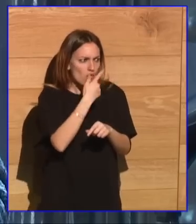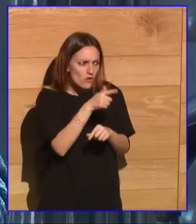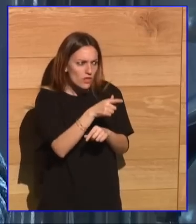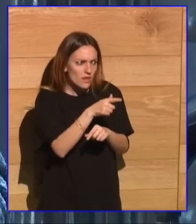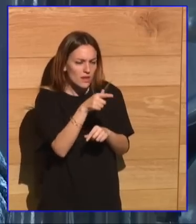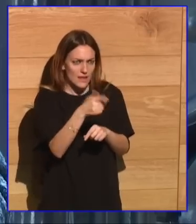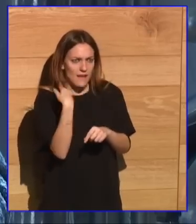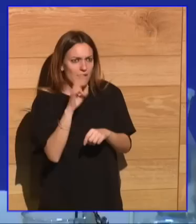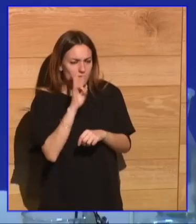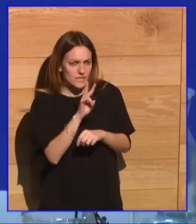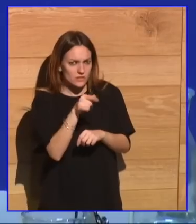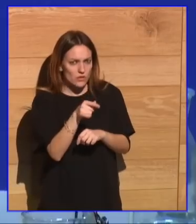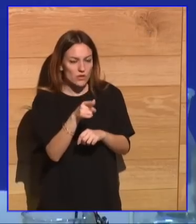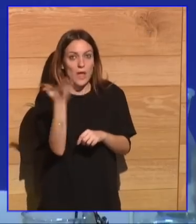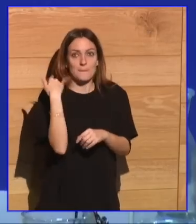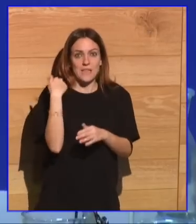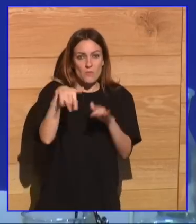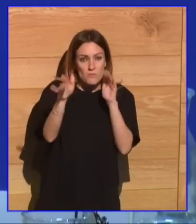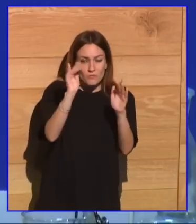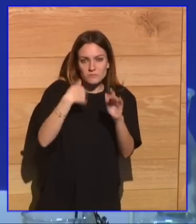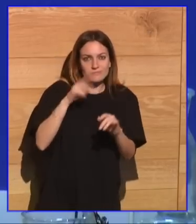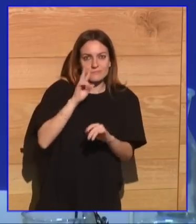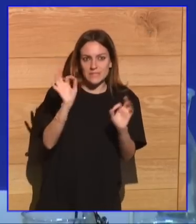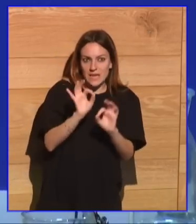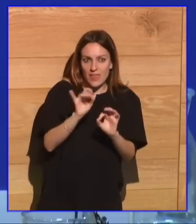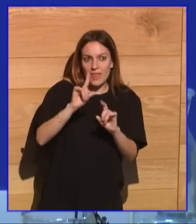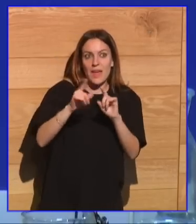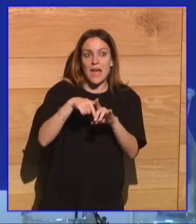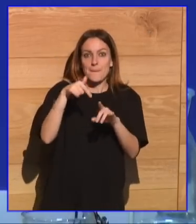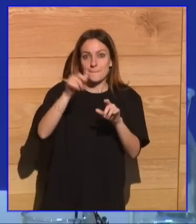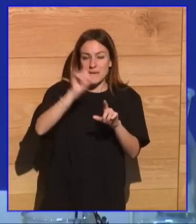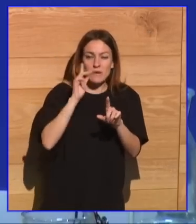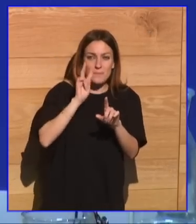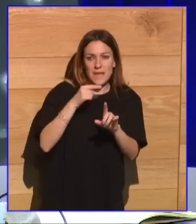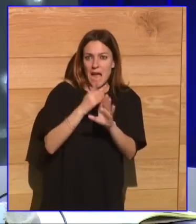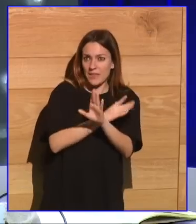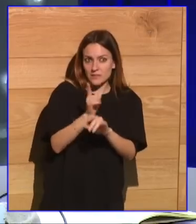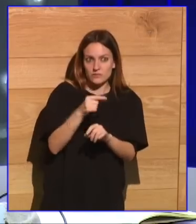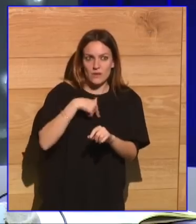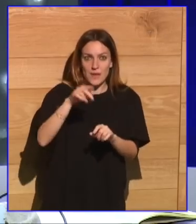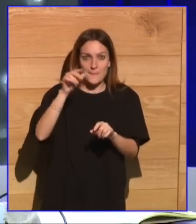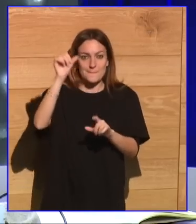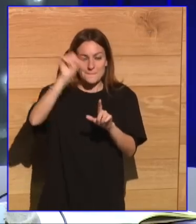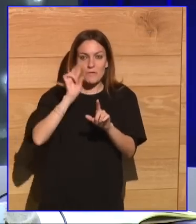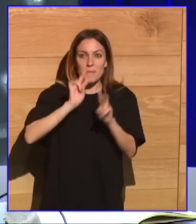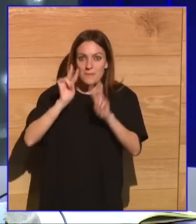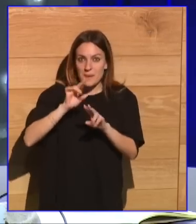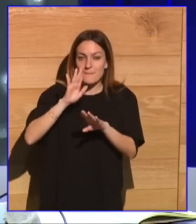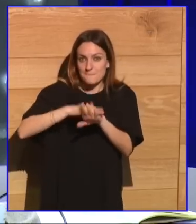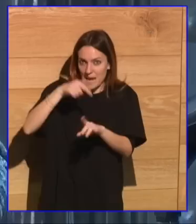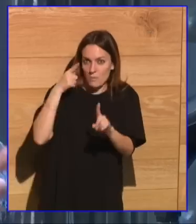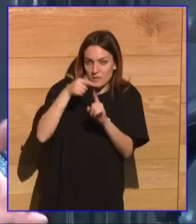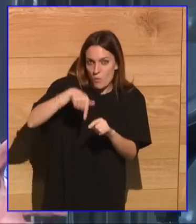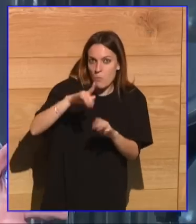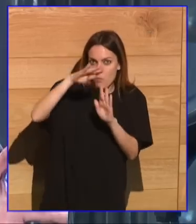Rock? Pero no la había visto en su momento, no la había visto antes de ver Es que esta tú película. crees Yo que no la- nos vemos las pelis para el programa, Juan. No, pero